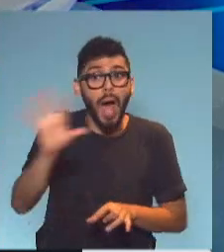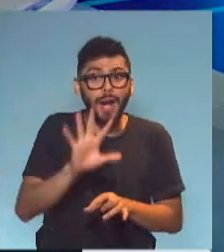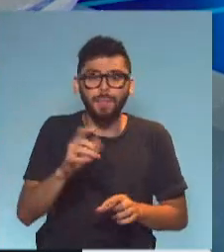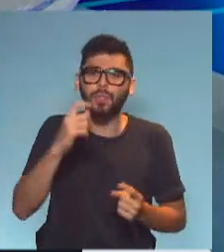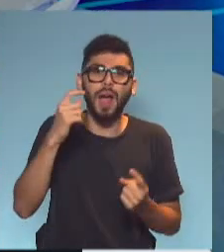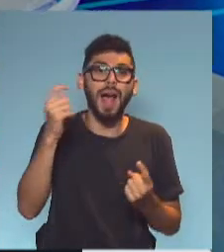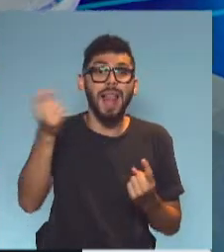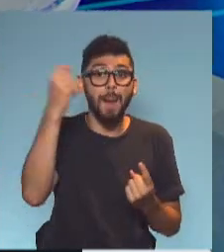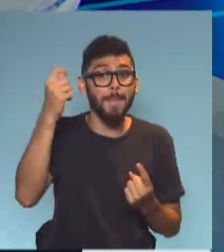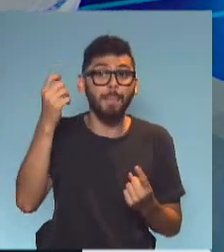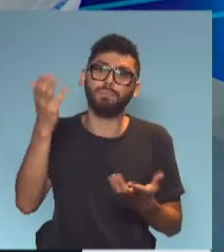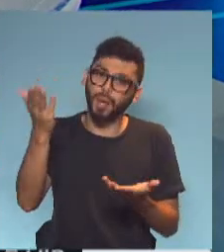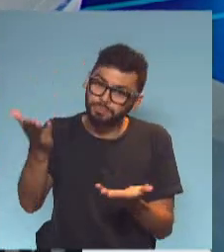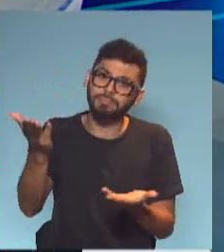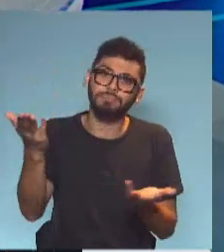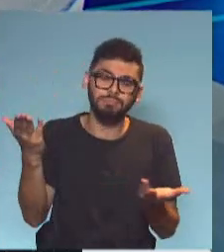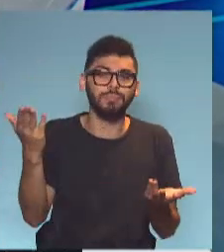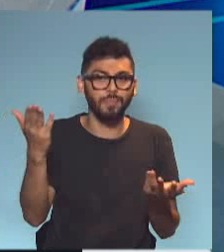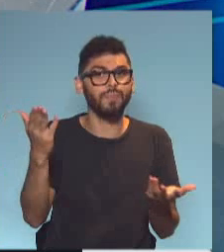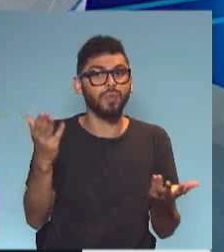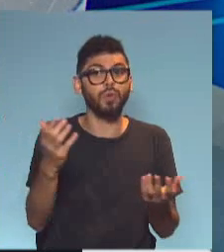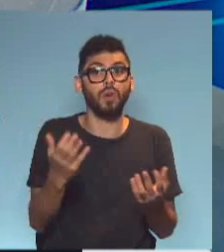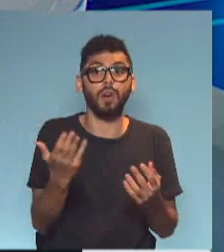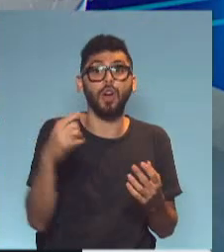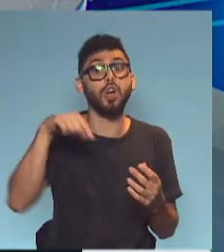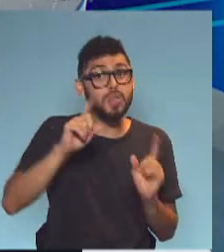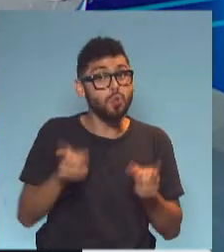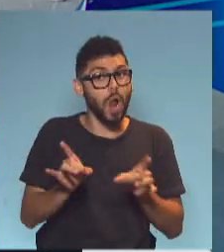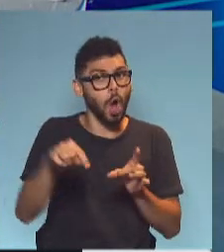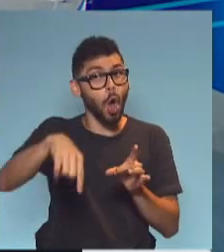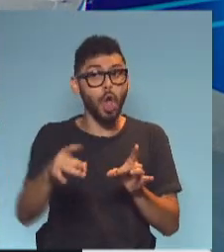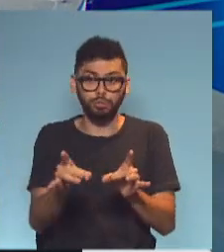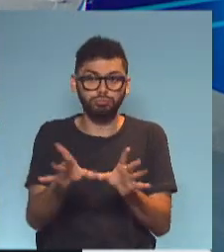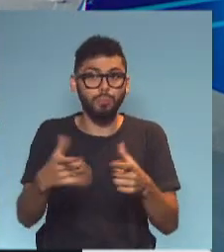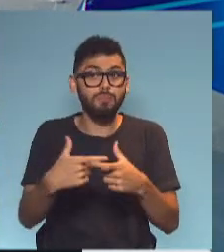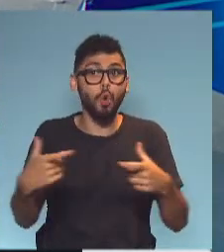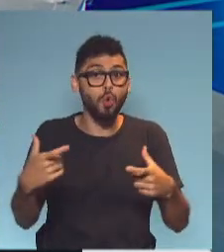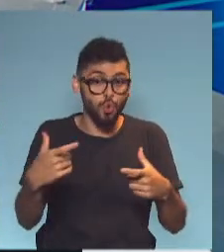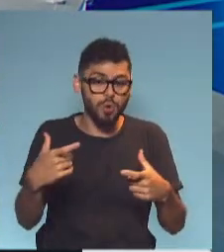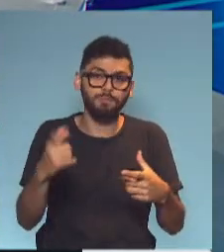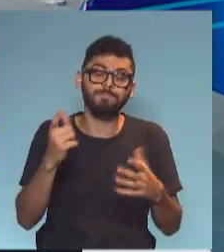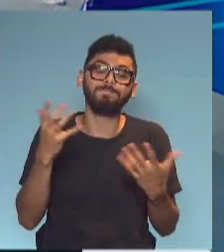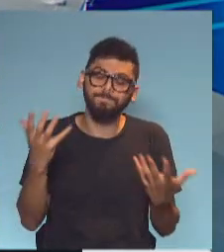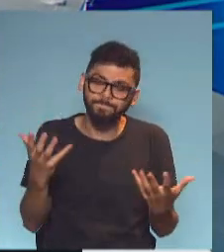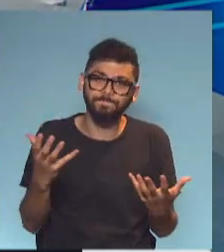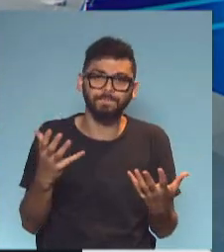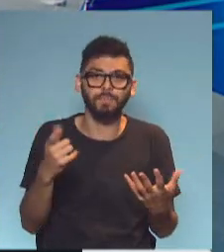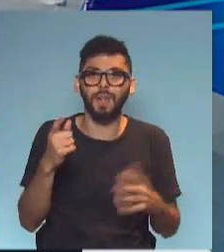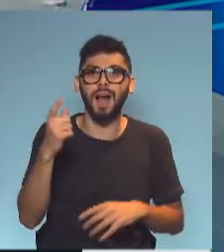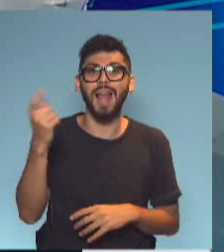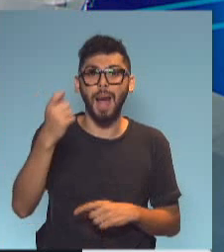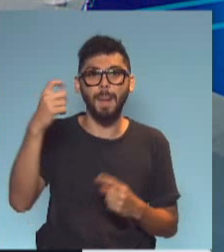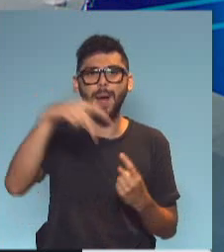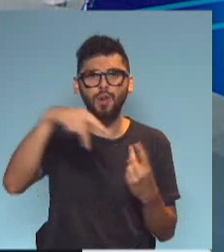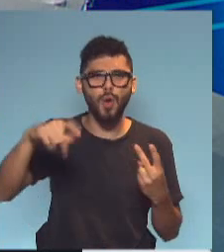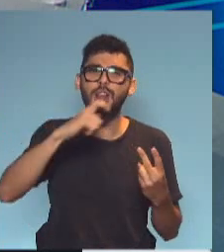Pampa, Feli. La Pampa es una de ellas que hoy y ayer está teniendo números muy altos también, comparado con lo que se venía por viendo. Por ahora, ¿no? Entonces, La Pampa, Neuquén,